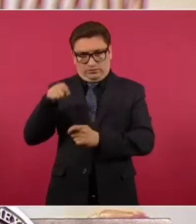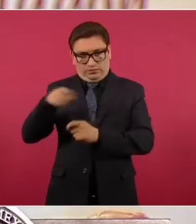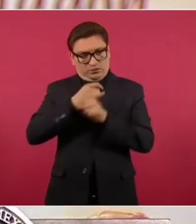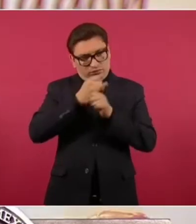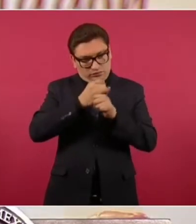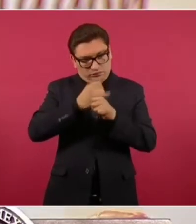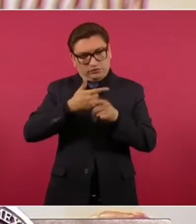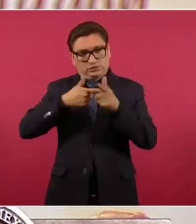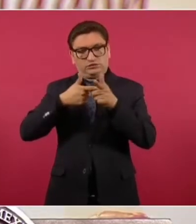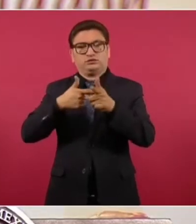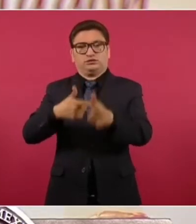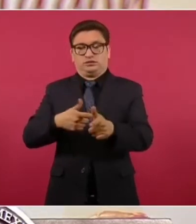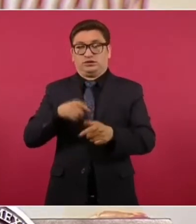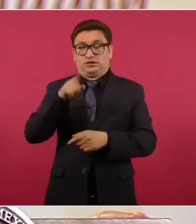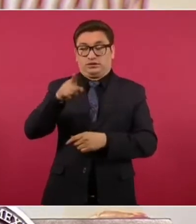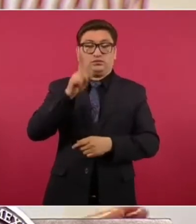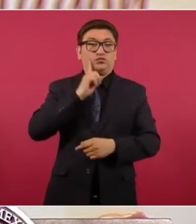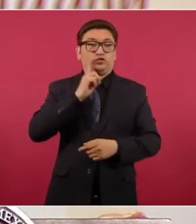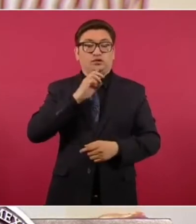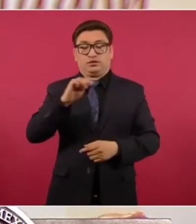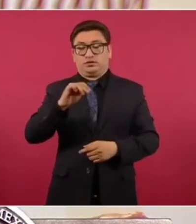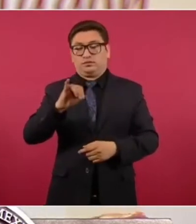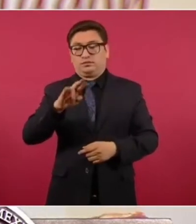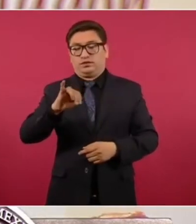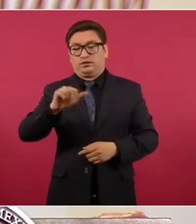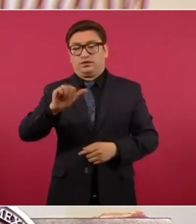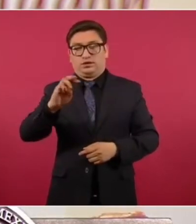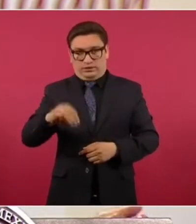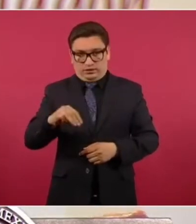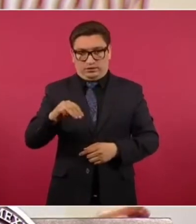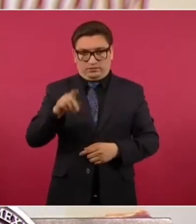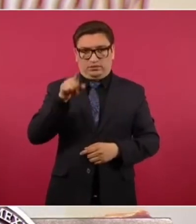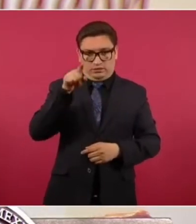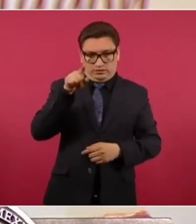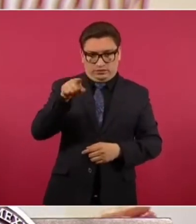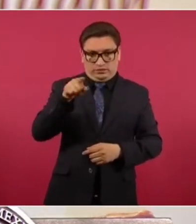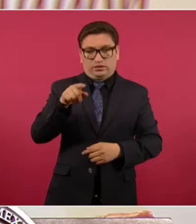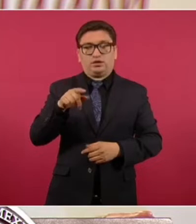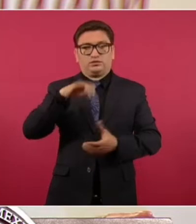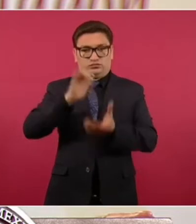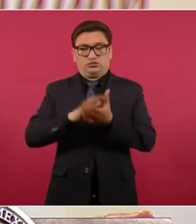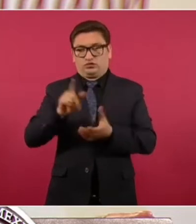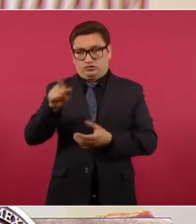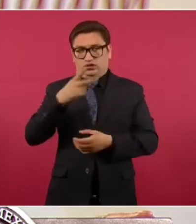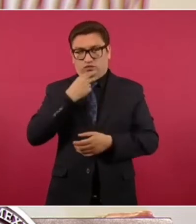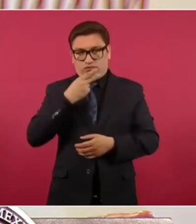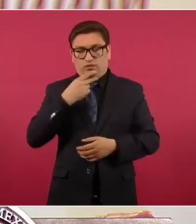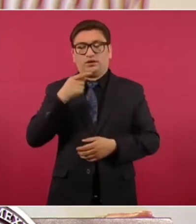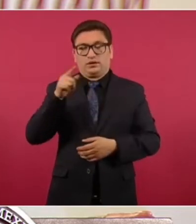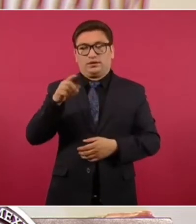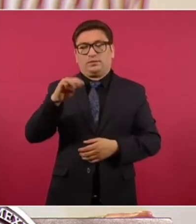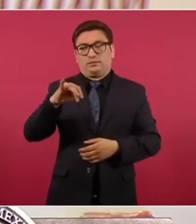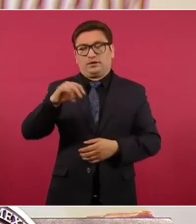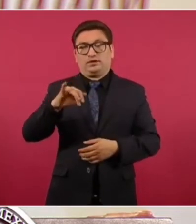caso y la señora Miriam, esposa del Mijis, pidió ya la